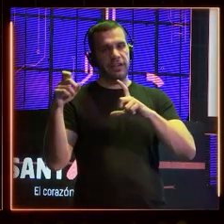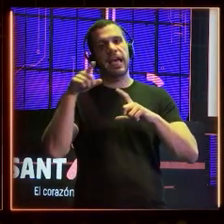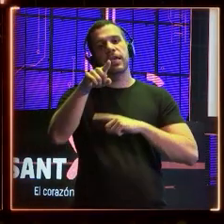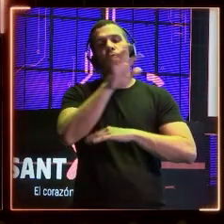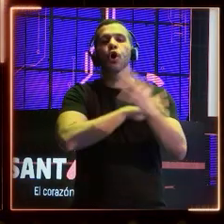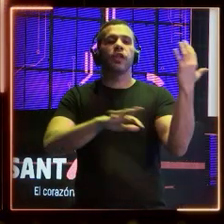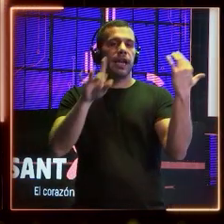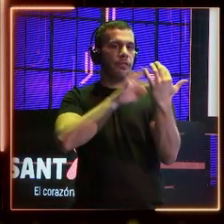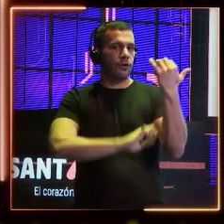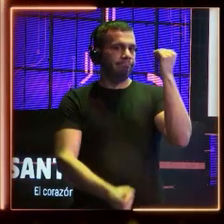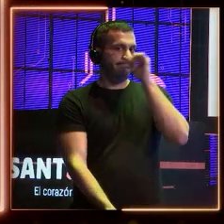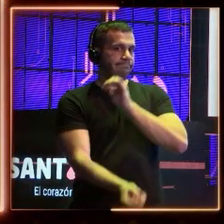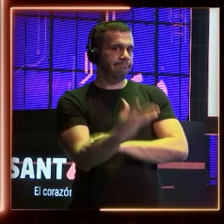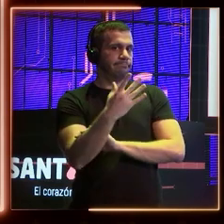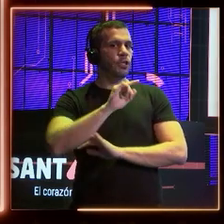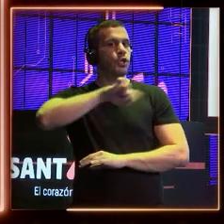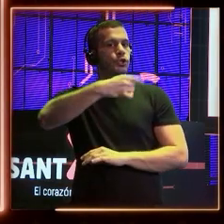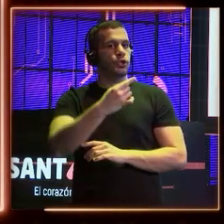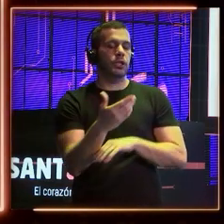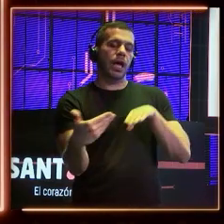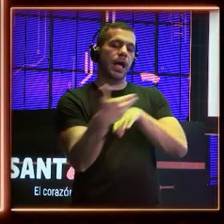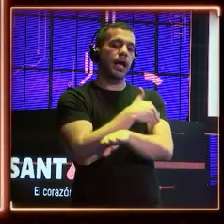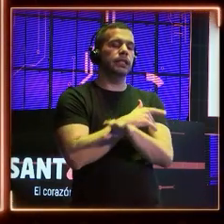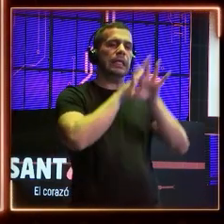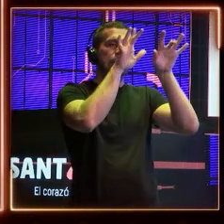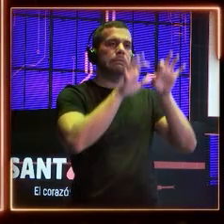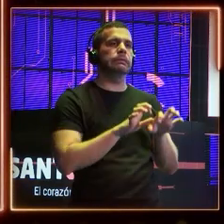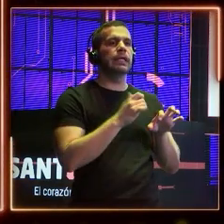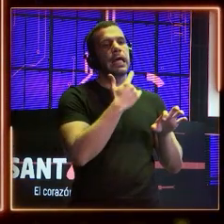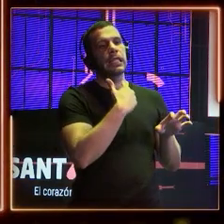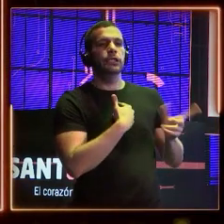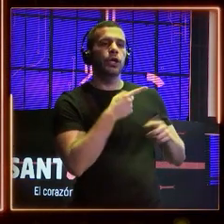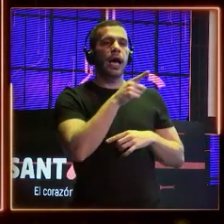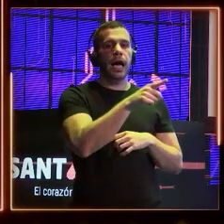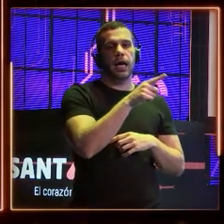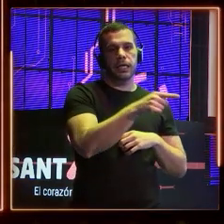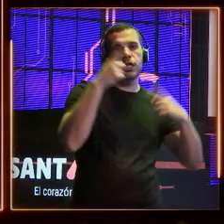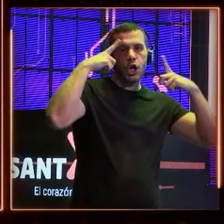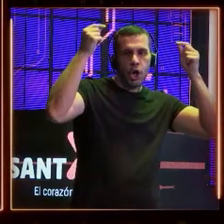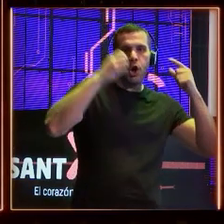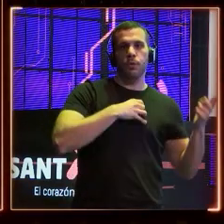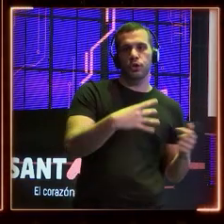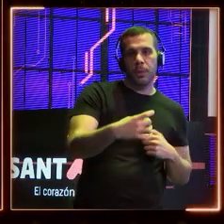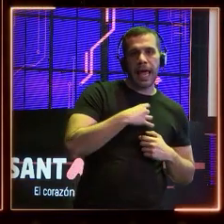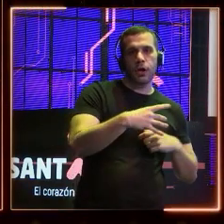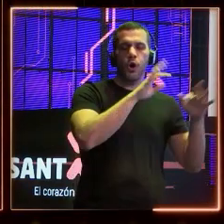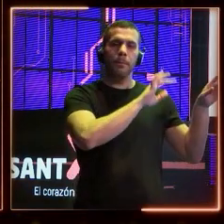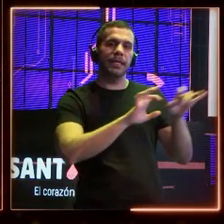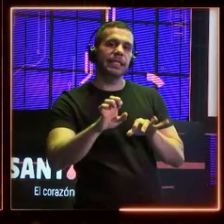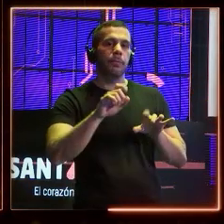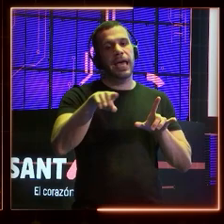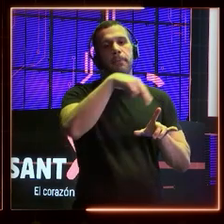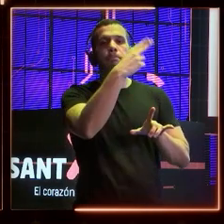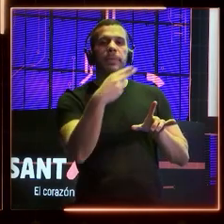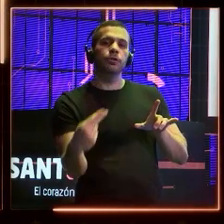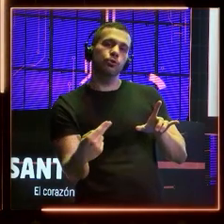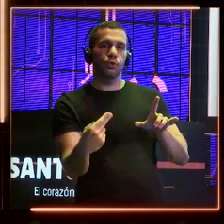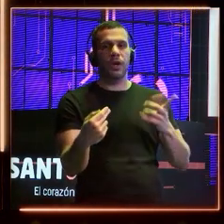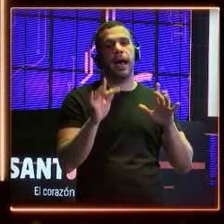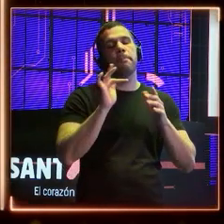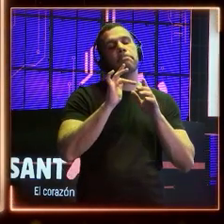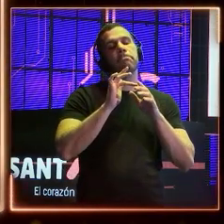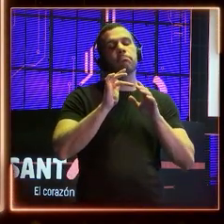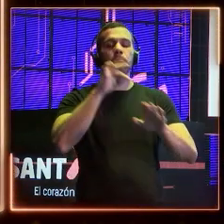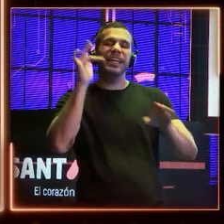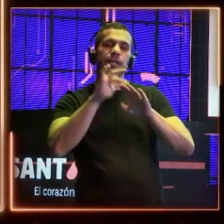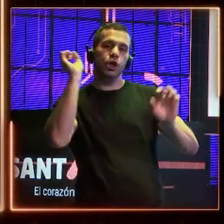ordenador a la que le hemos dicho escríbeme o píntame una manada de lobos blancos en pintura mate fue hecha en marzo